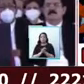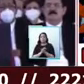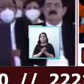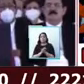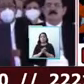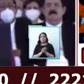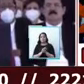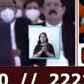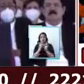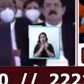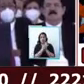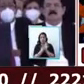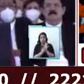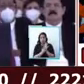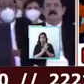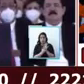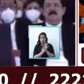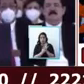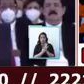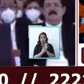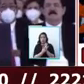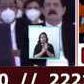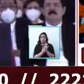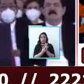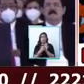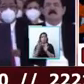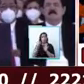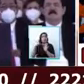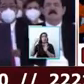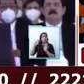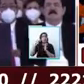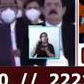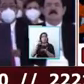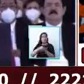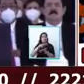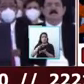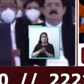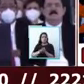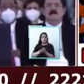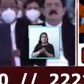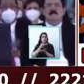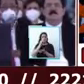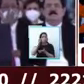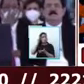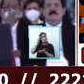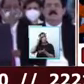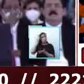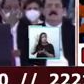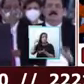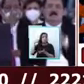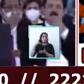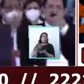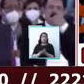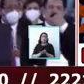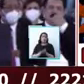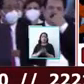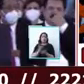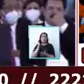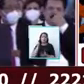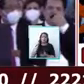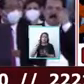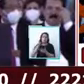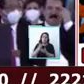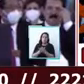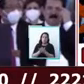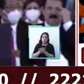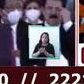ahí está encargada del plan Trifinio la designada presidencial Doris Alejandrina Gutiérrez, y acá en este